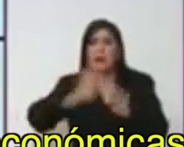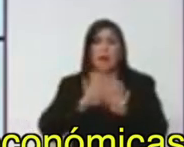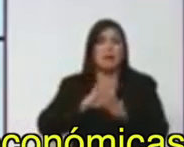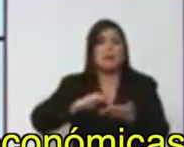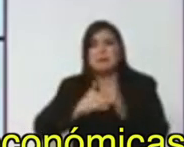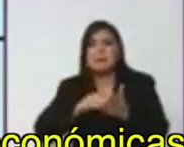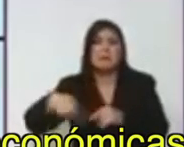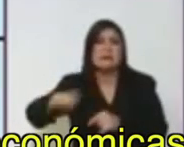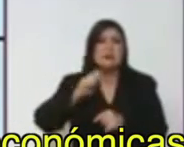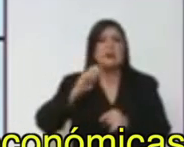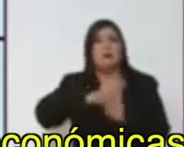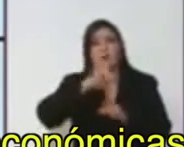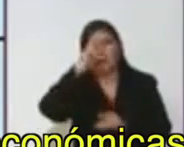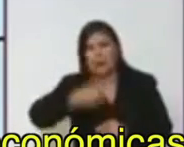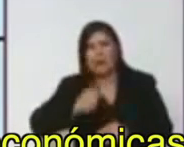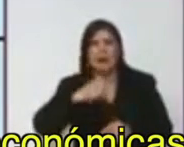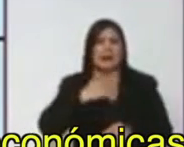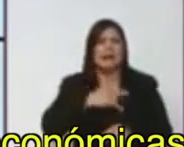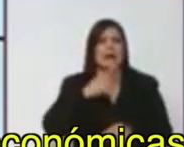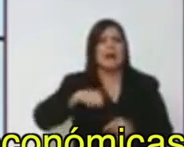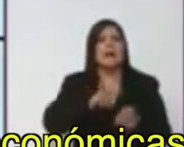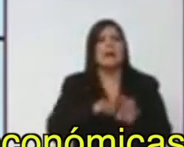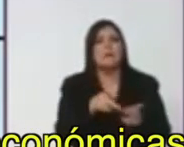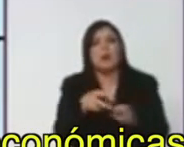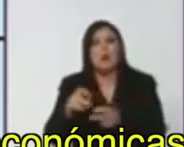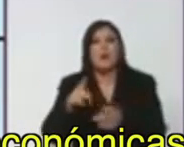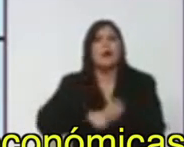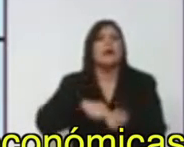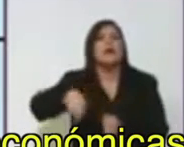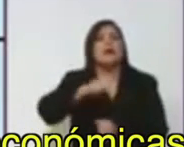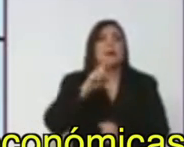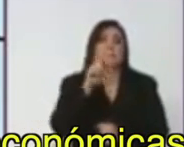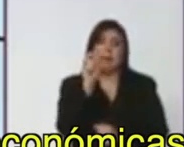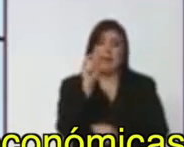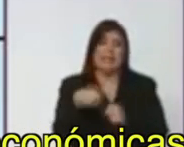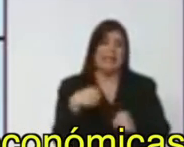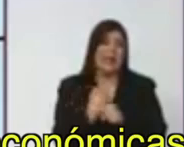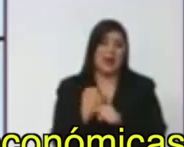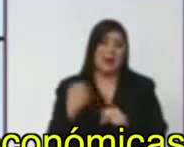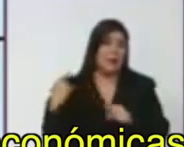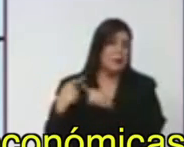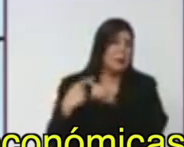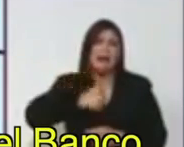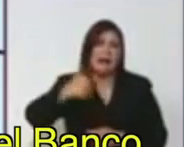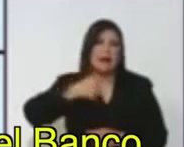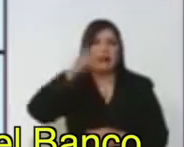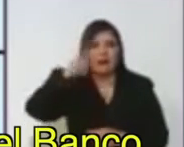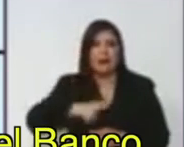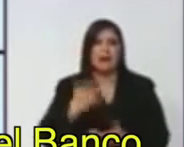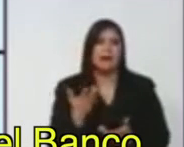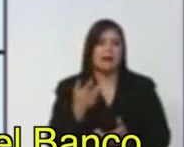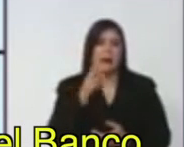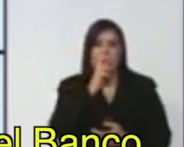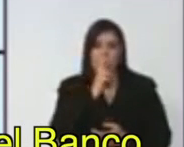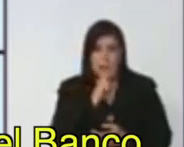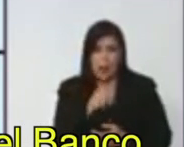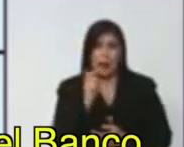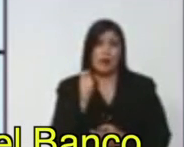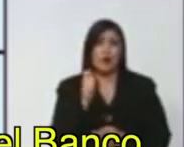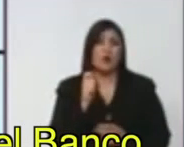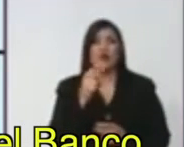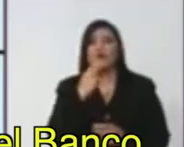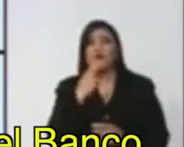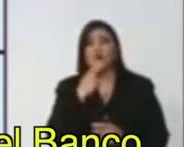una procuraduría en su defensa, así como zonas económicas especiales en las diferentes delegaciones. Marco Rascón, del Partido